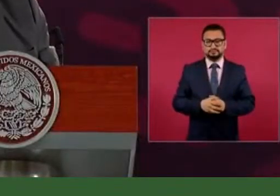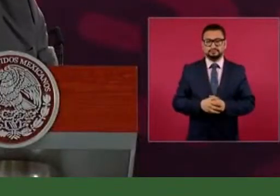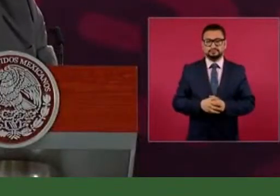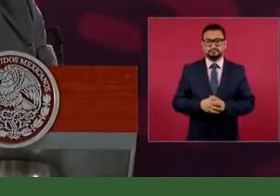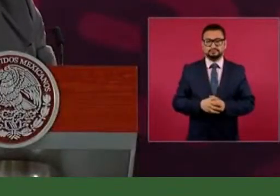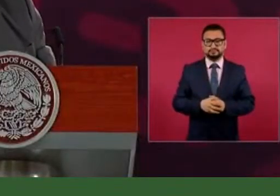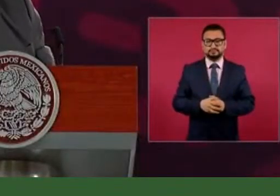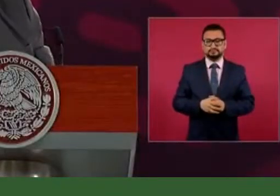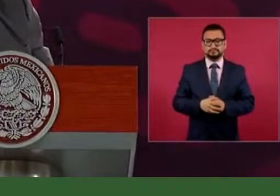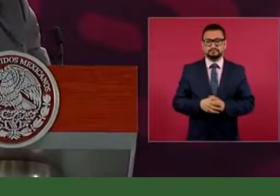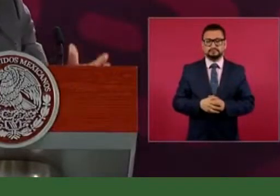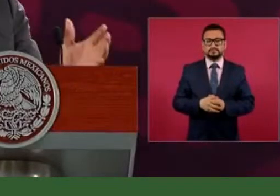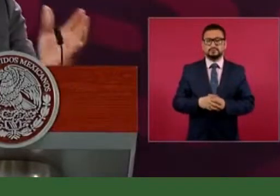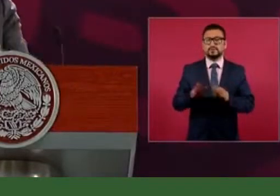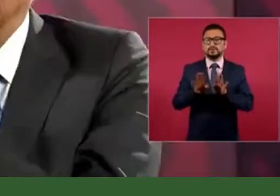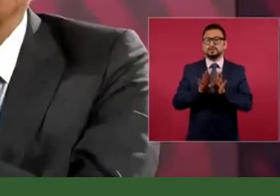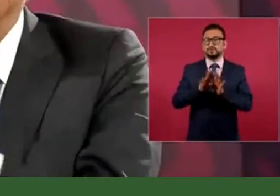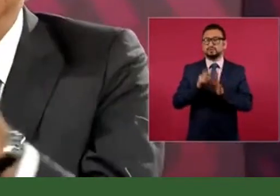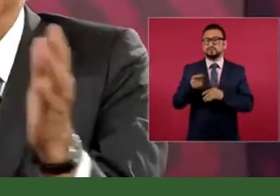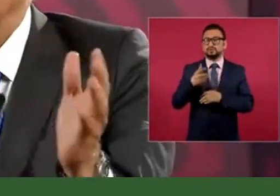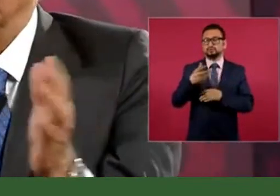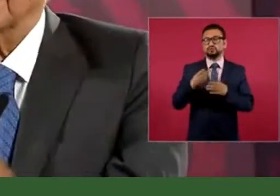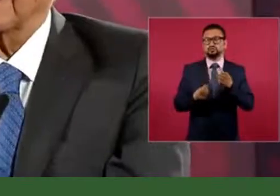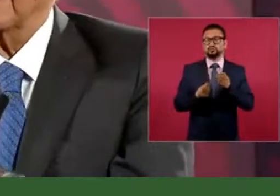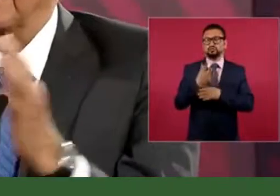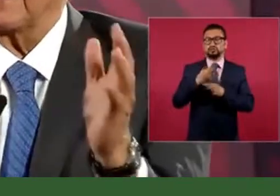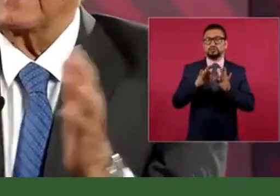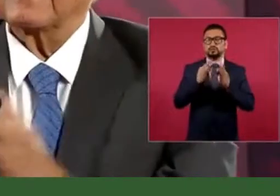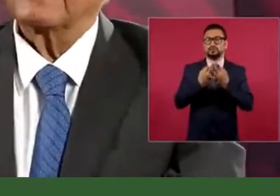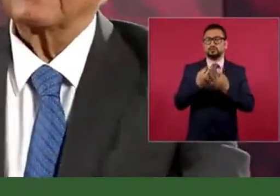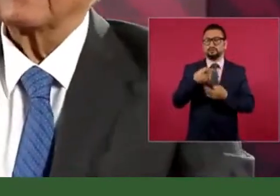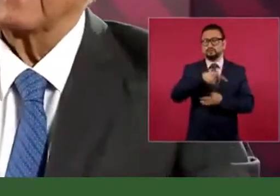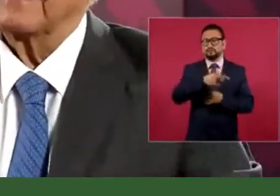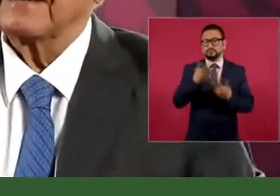la llamada alternancia, que era